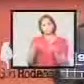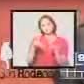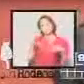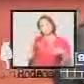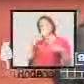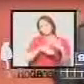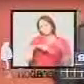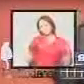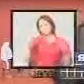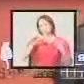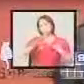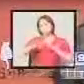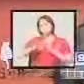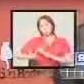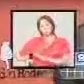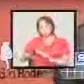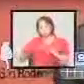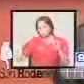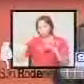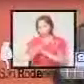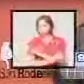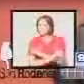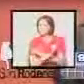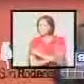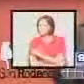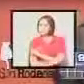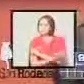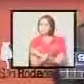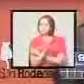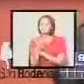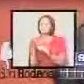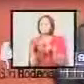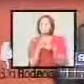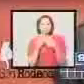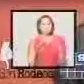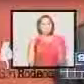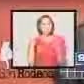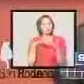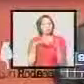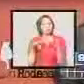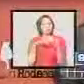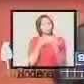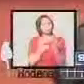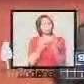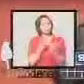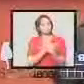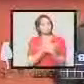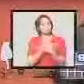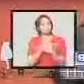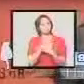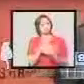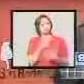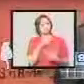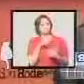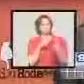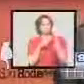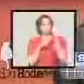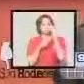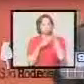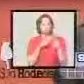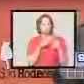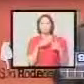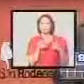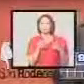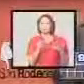de la población de este país genera una actividad económica propiamente, ¿verdad? Entonces,